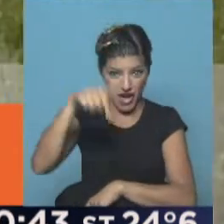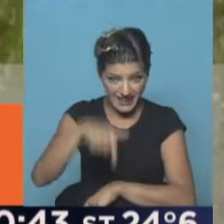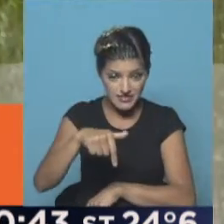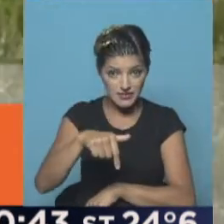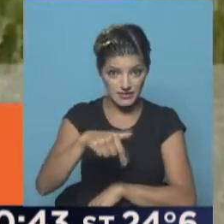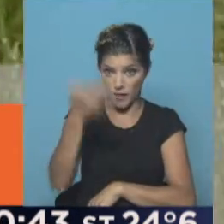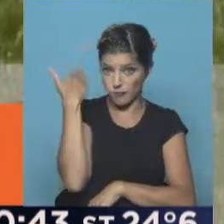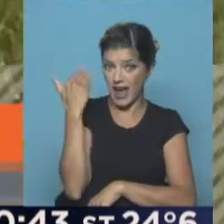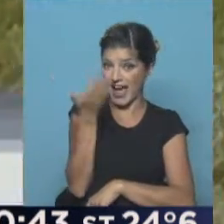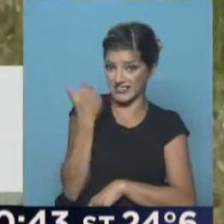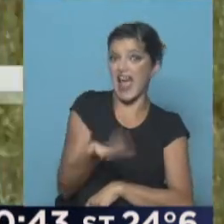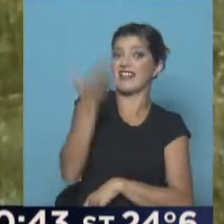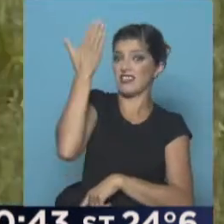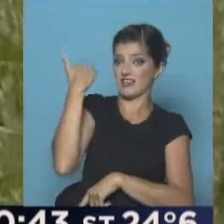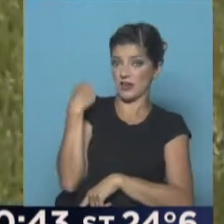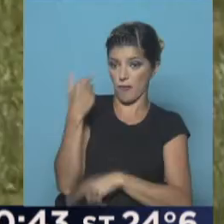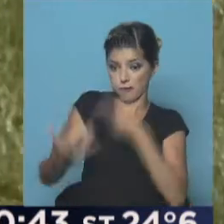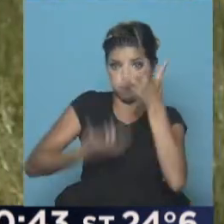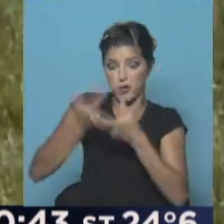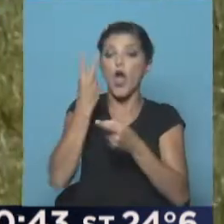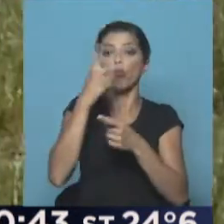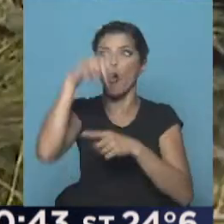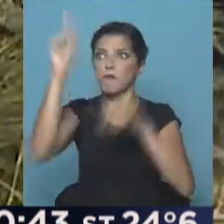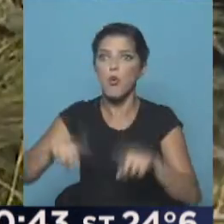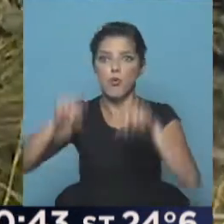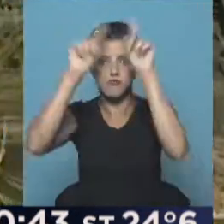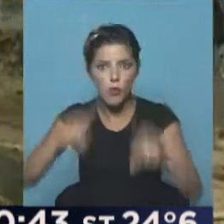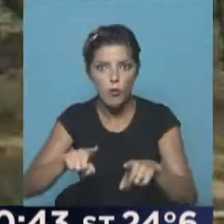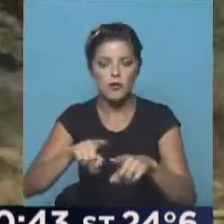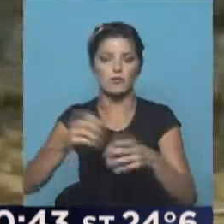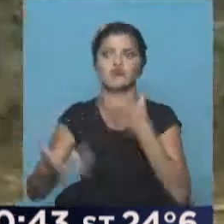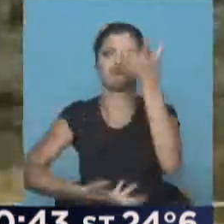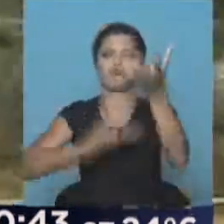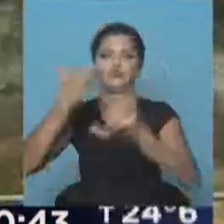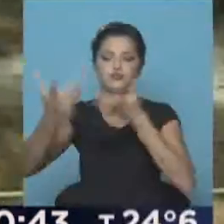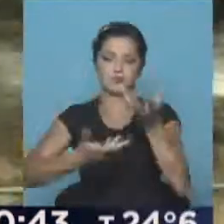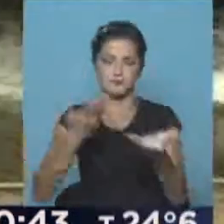prendió antes de ayer. Cayeron 2 rayos en el campo vecino y se prendieron los 2.